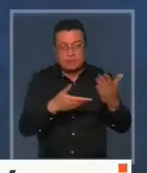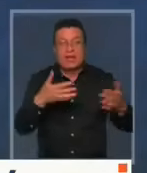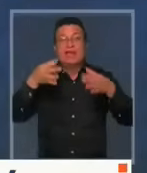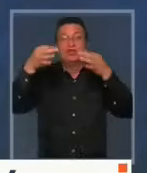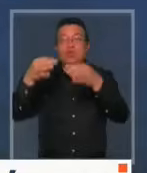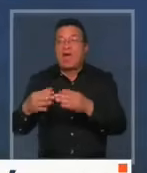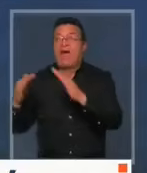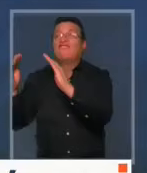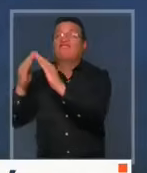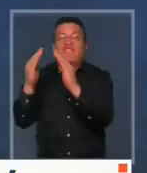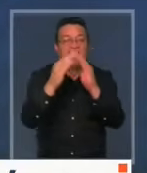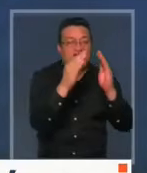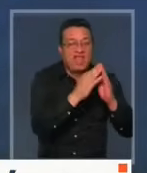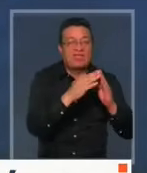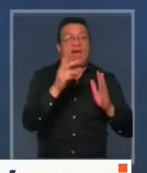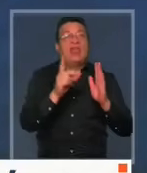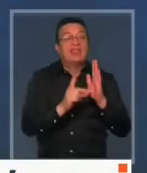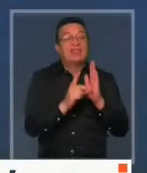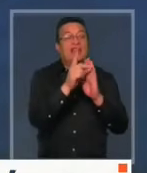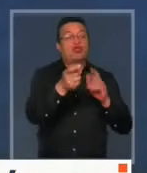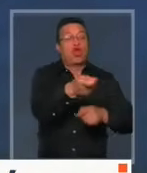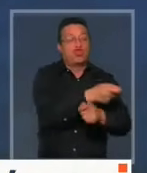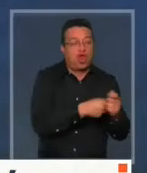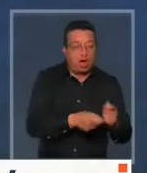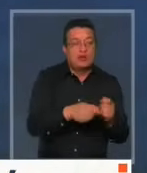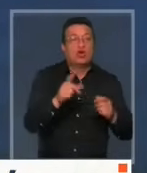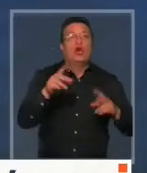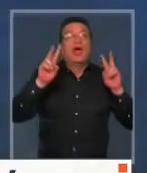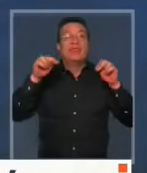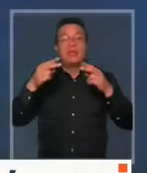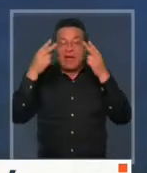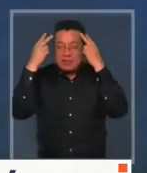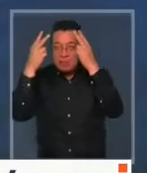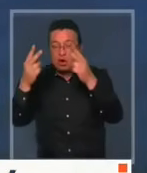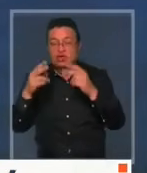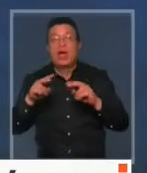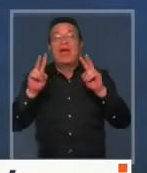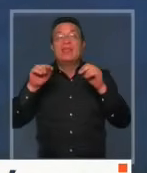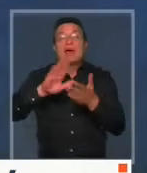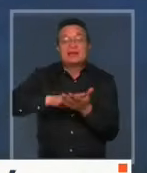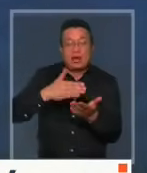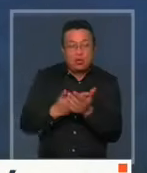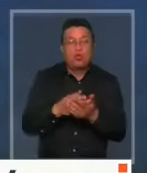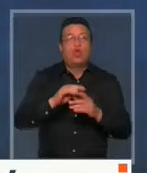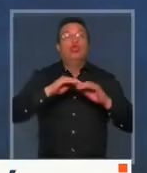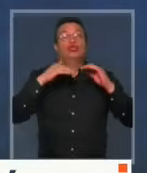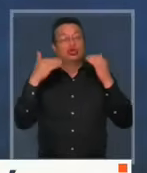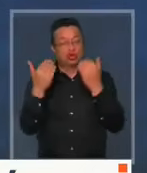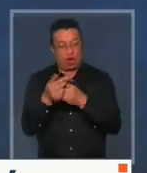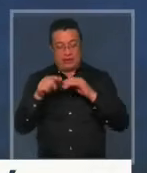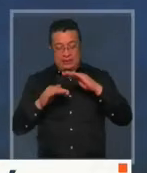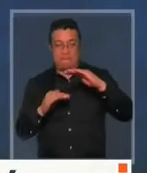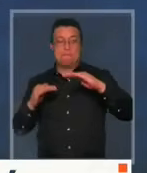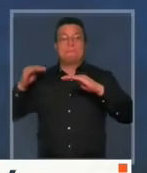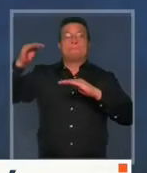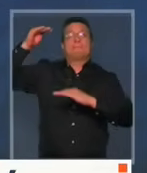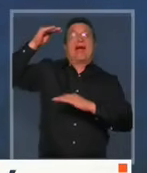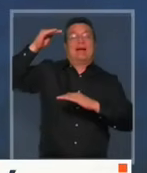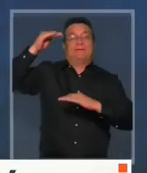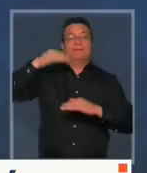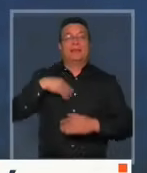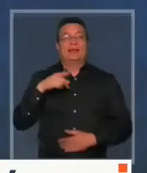vivienda, el desarrollo económico, los temas de transporte, los temas de salud. Tiene que estar por encima de todos los